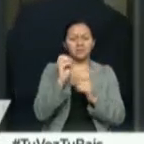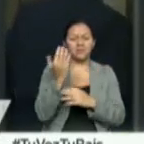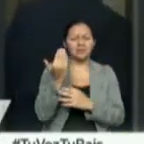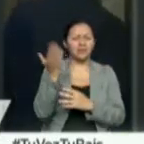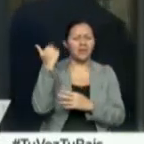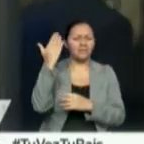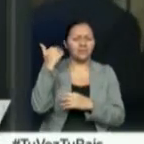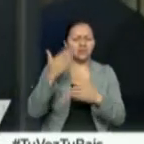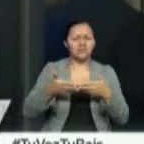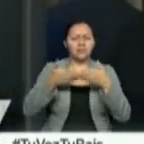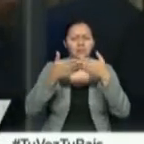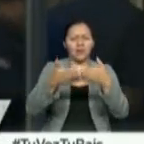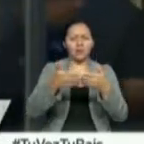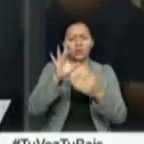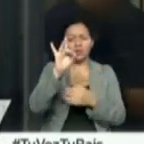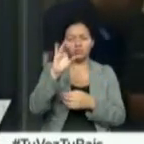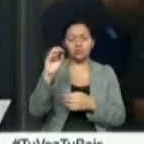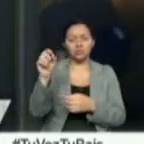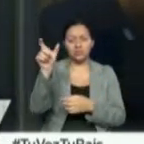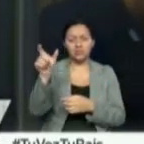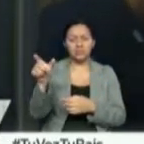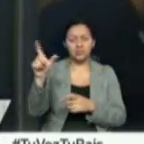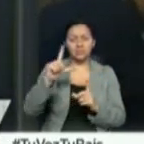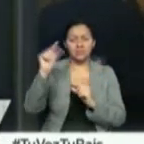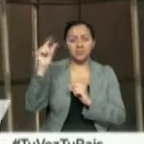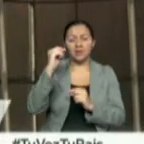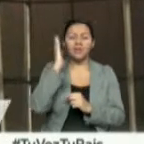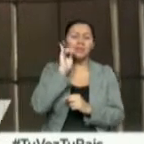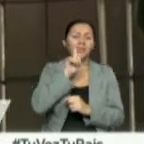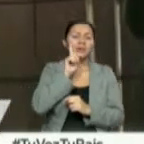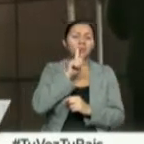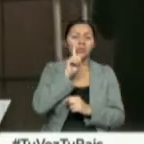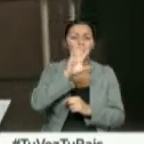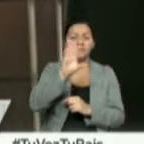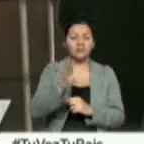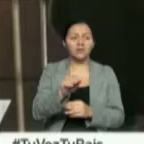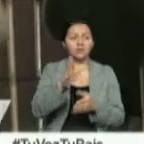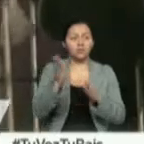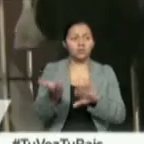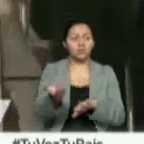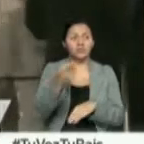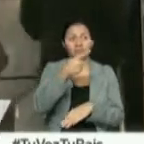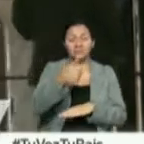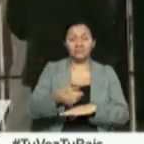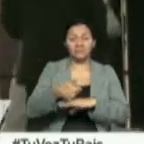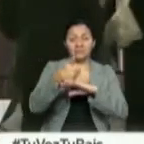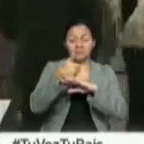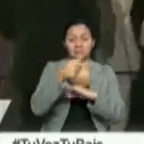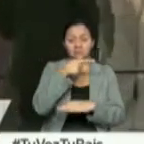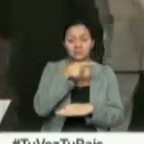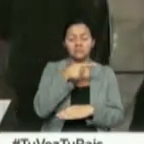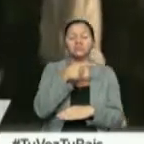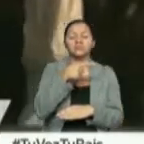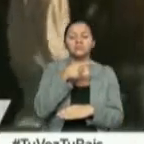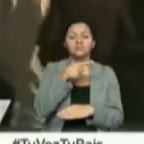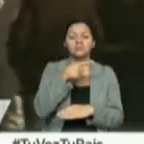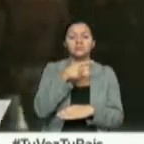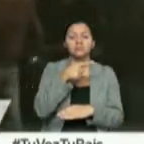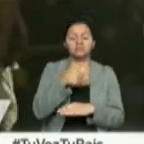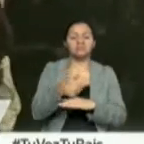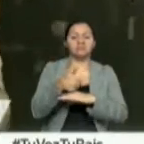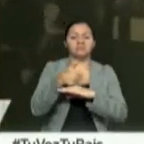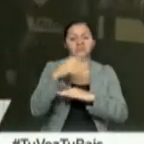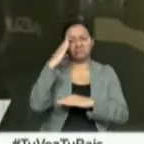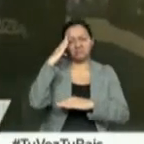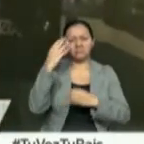cuando murieron más de 800 migrantes africanos el capitán de la embarcación el tunecino mohamed ali málek fue